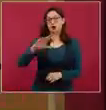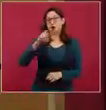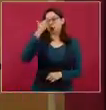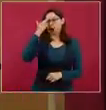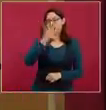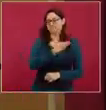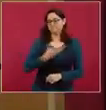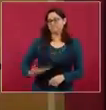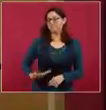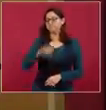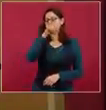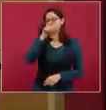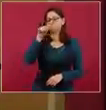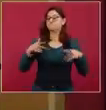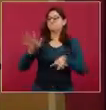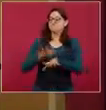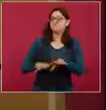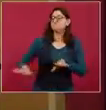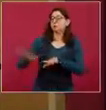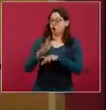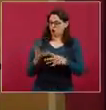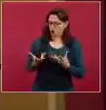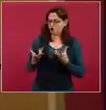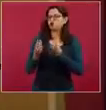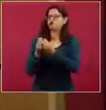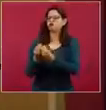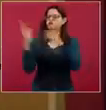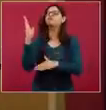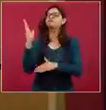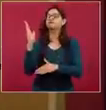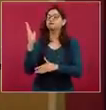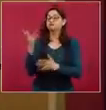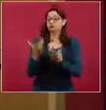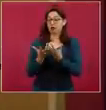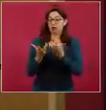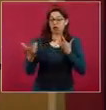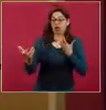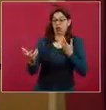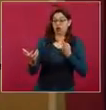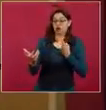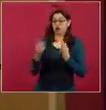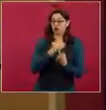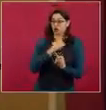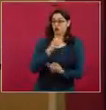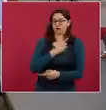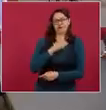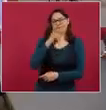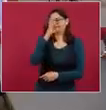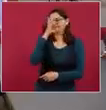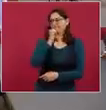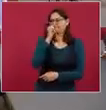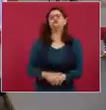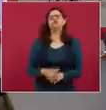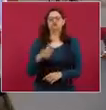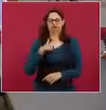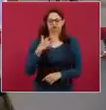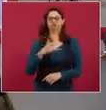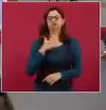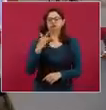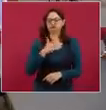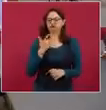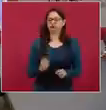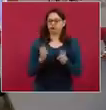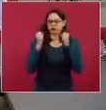con el pueblo todo en el pueblo nada estoy seguro que saldrás inmune de la